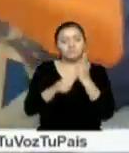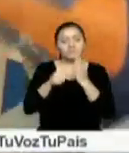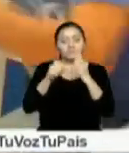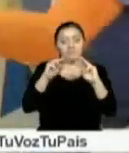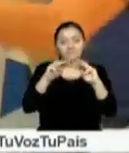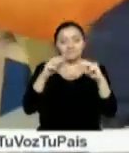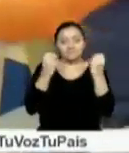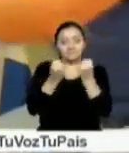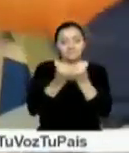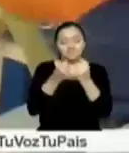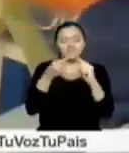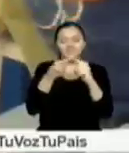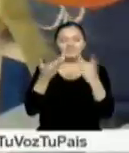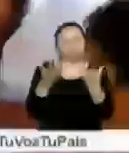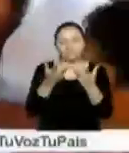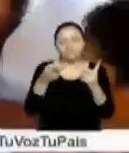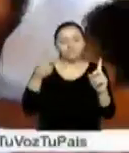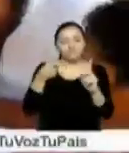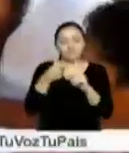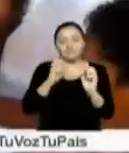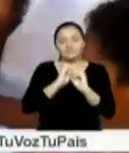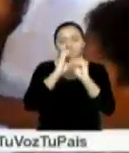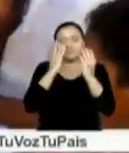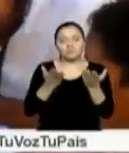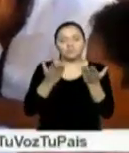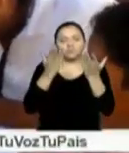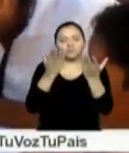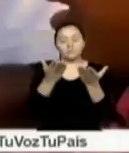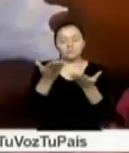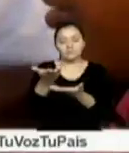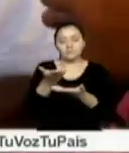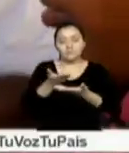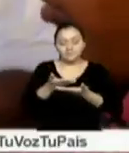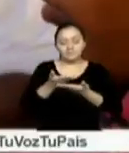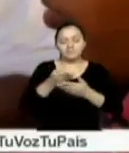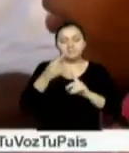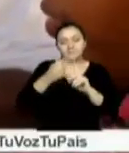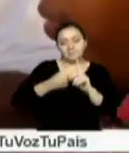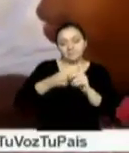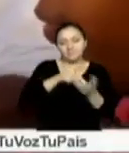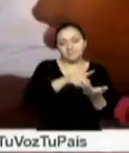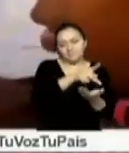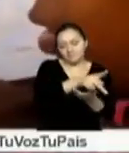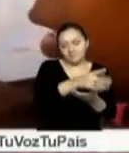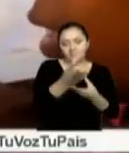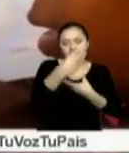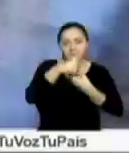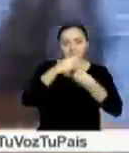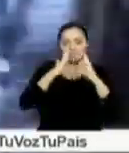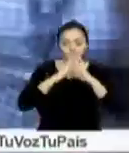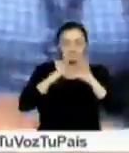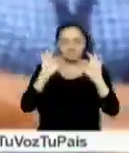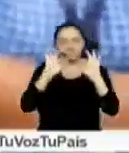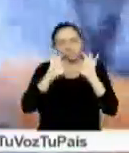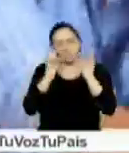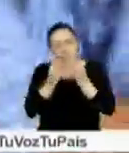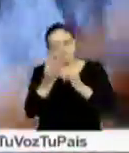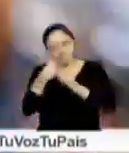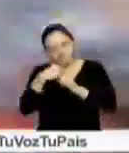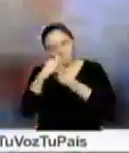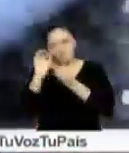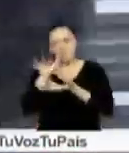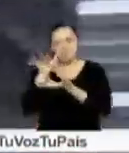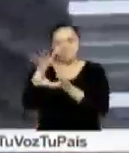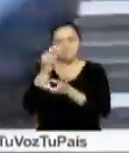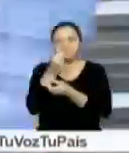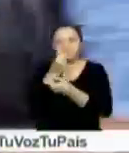económica y social mes señaló que se entregaron bonos de acogida alquiler y alimentación a 50,8 75 personas